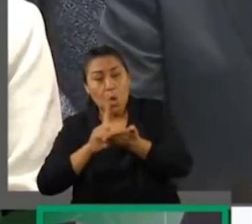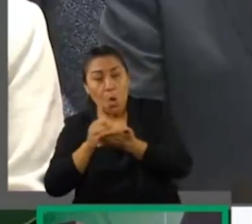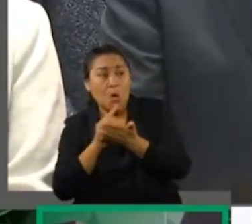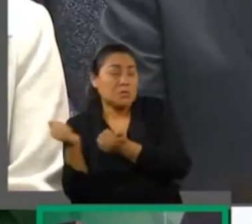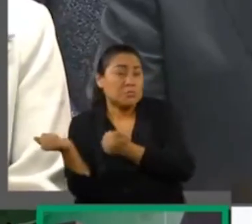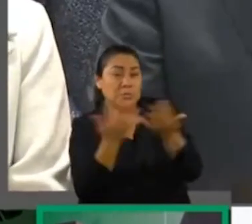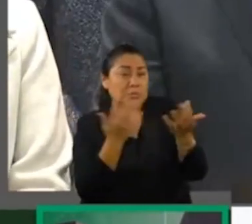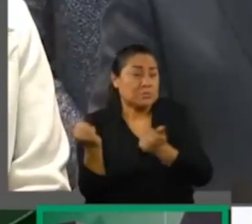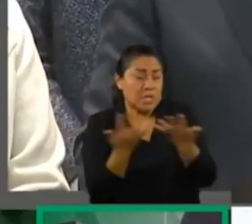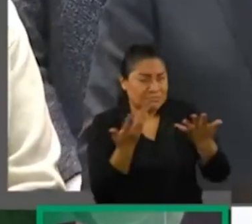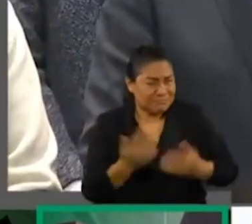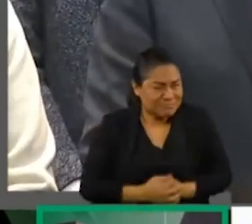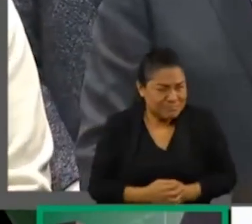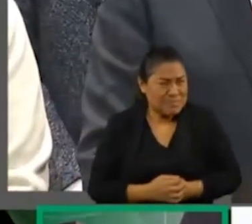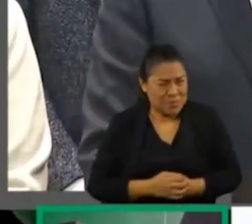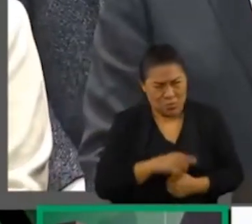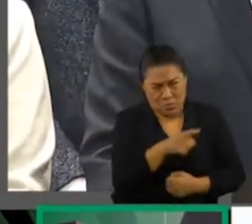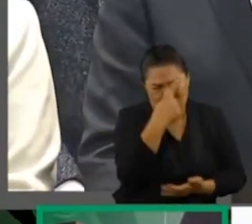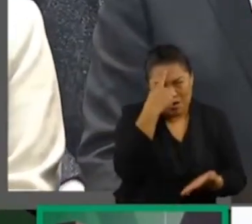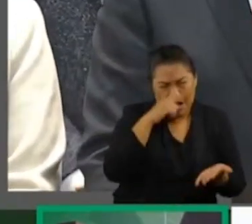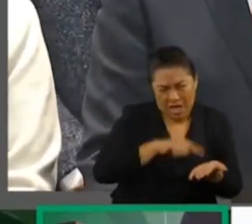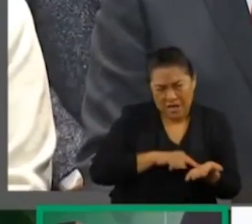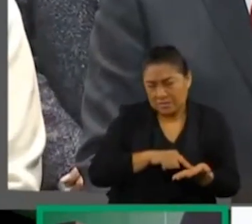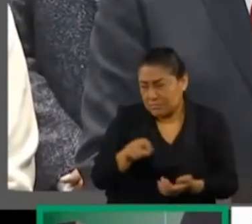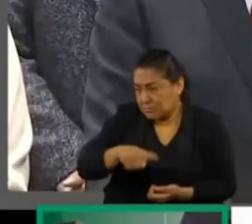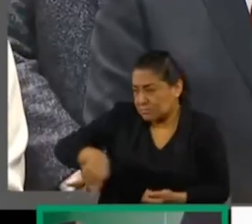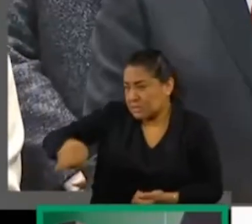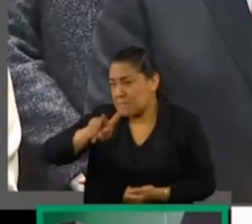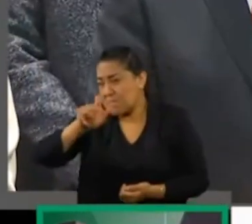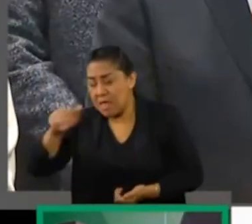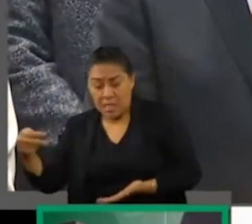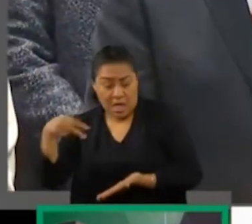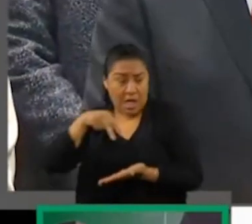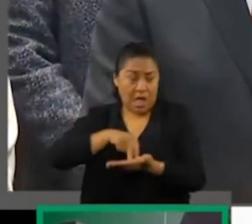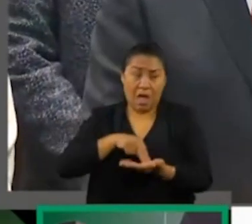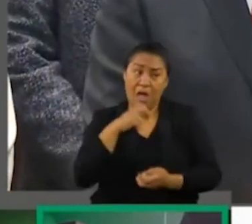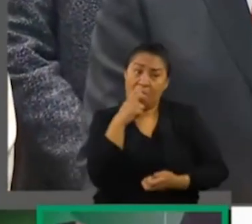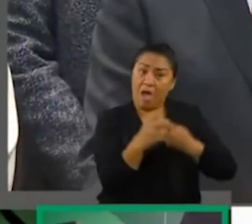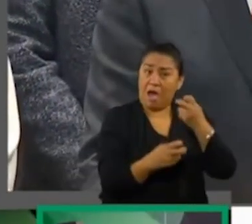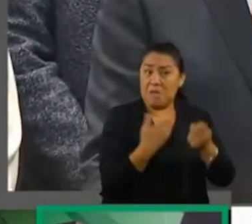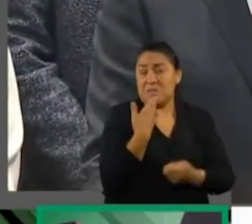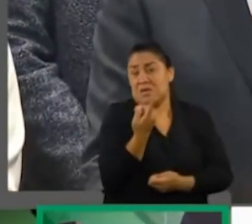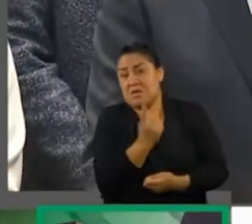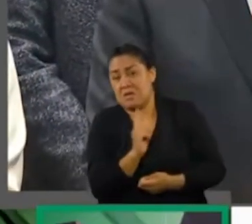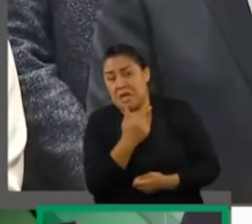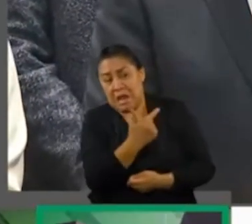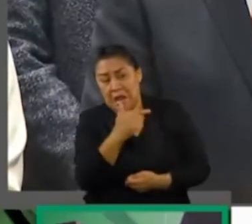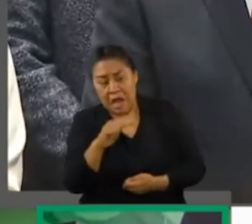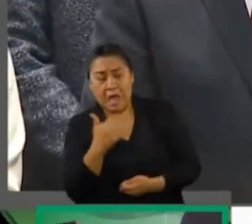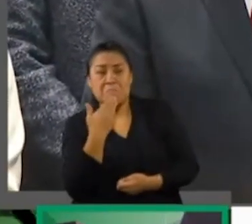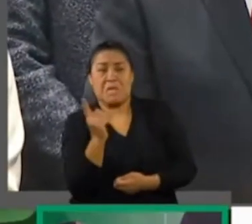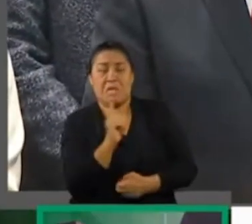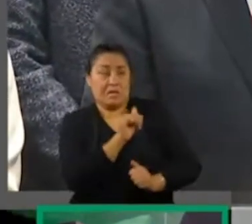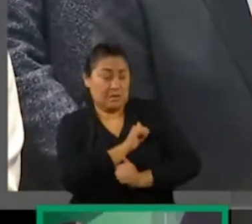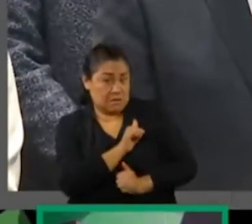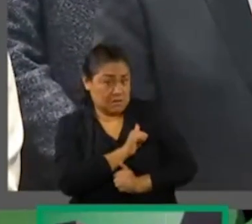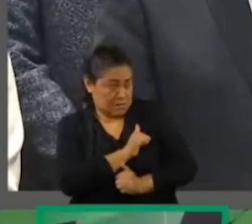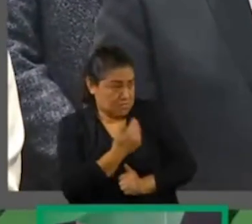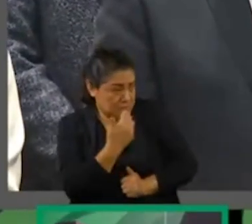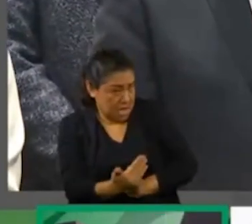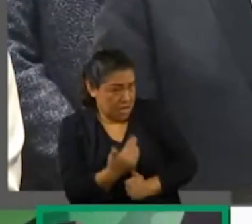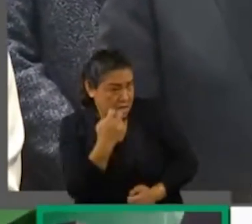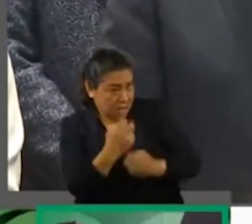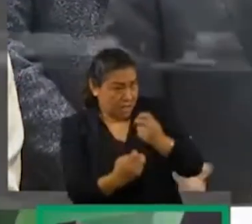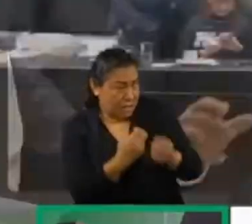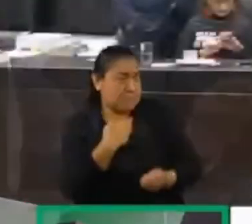país. ¿Crees que tenga la calidad moral de venir aquí a criticar a la Guardia Nacional y a nuestras Fuerzas Armadas? ¿Es cuánto,